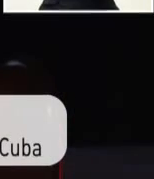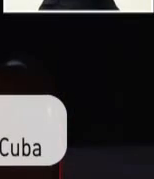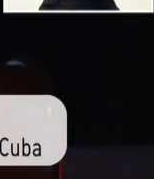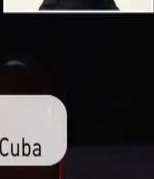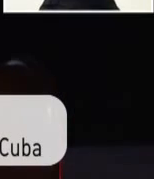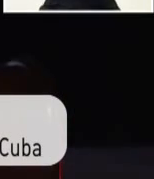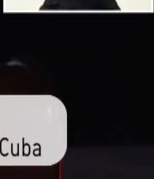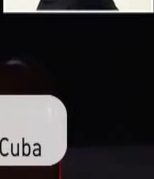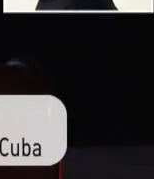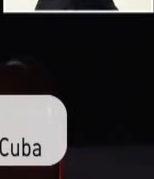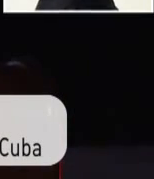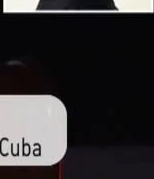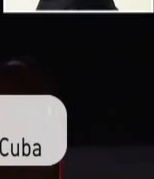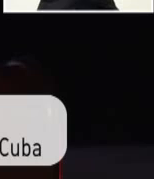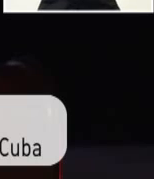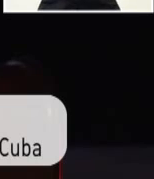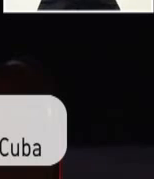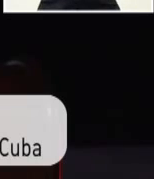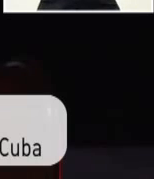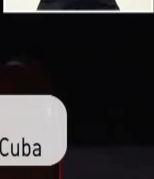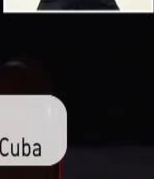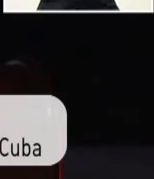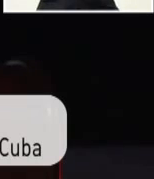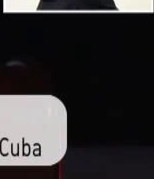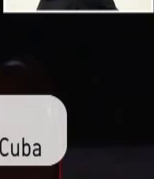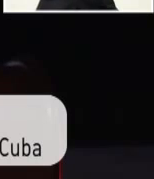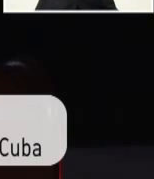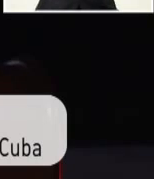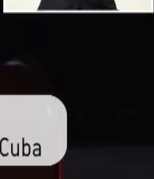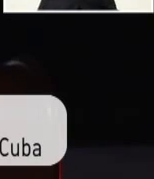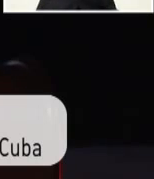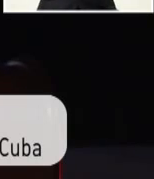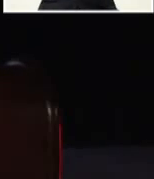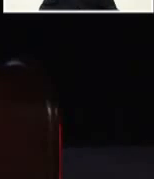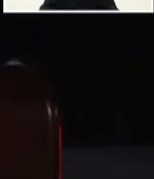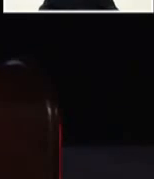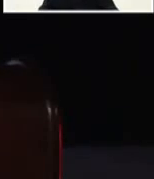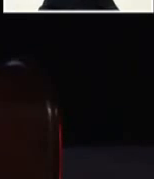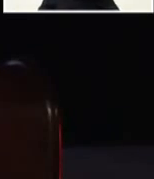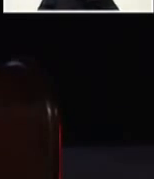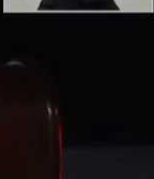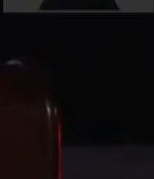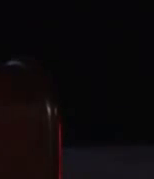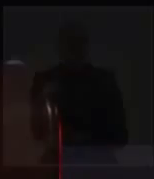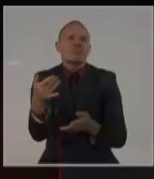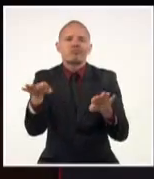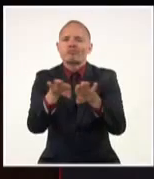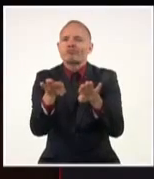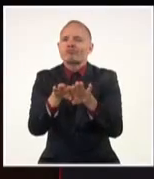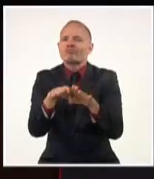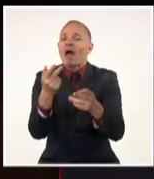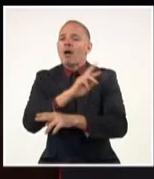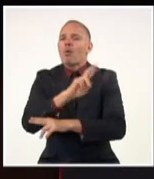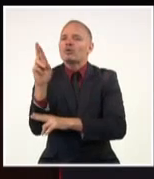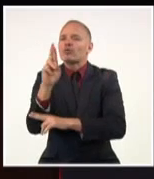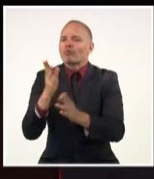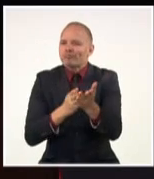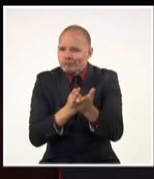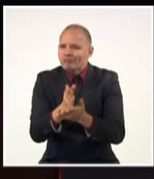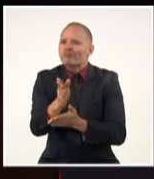escondido ese día. Es un enorme privilegio estar y compartir la